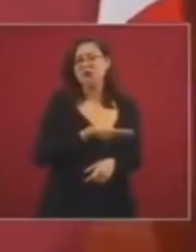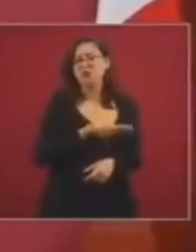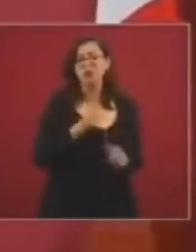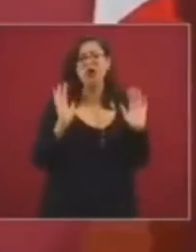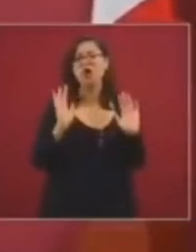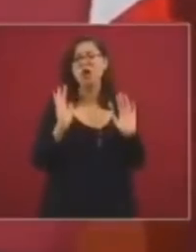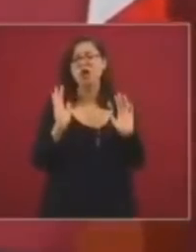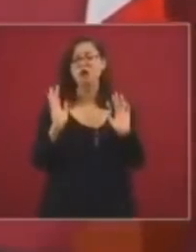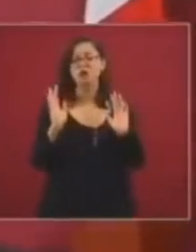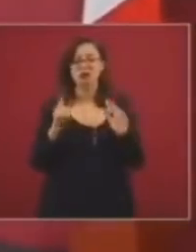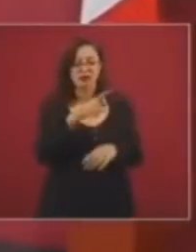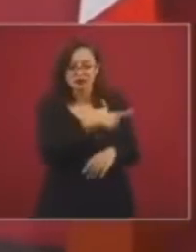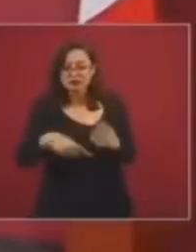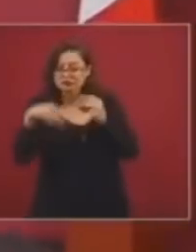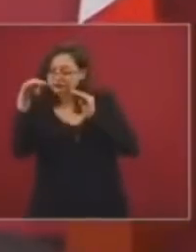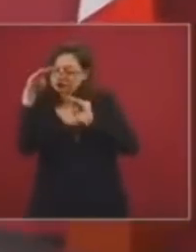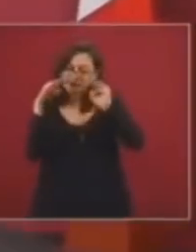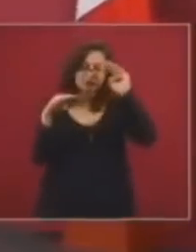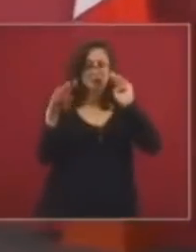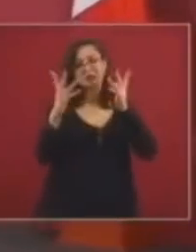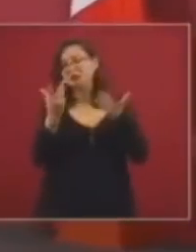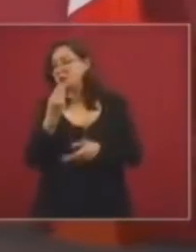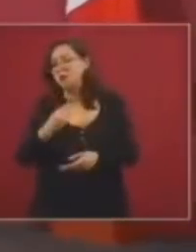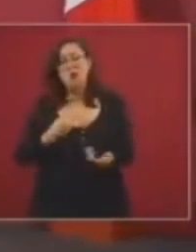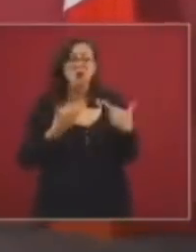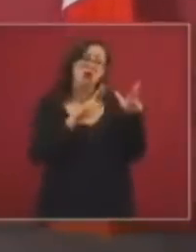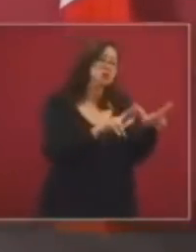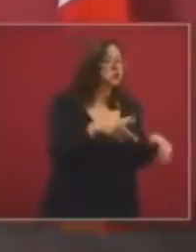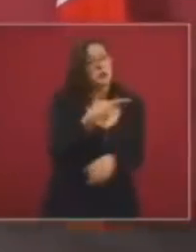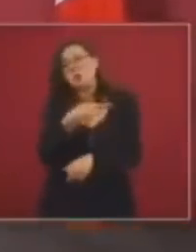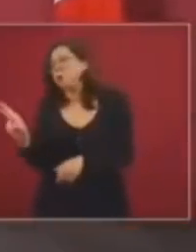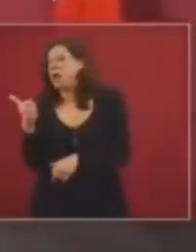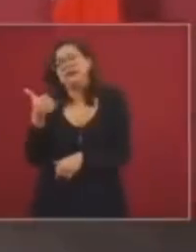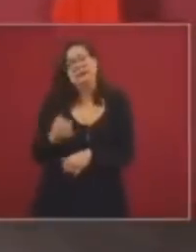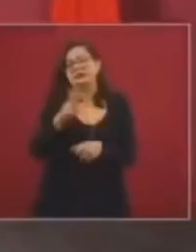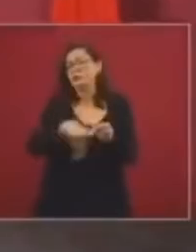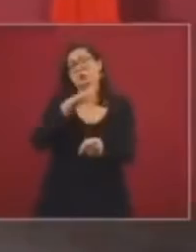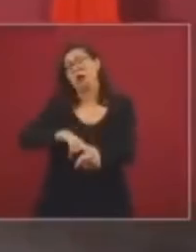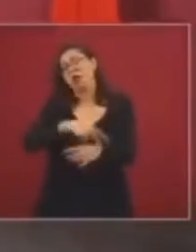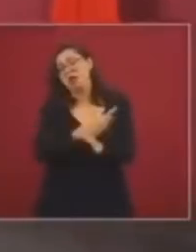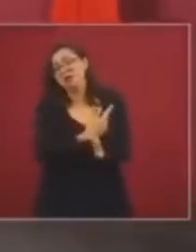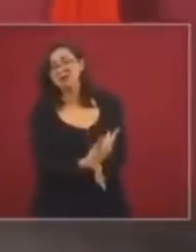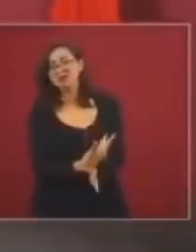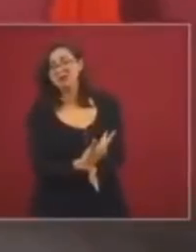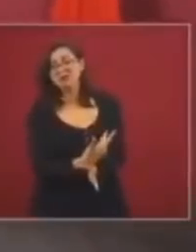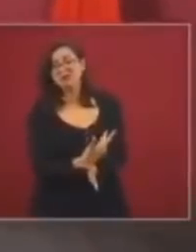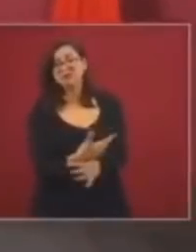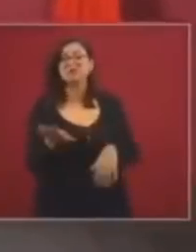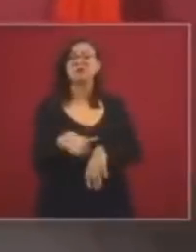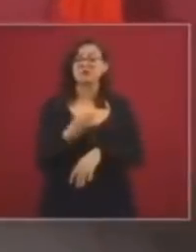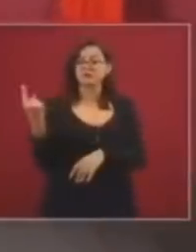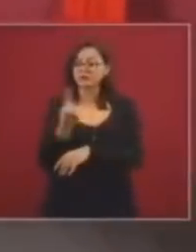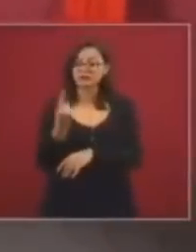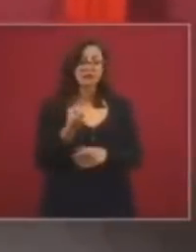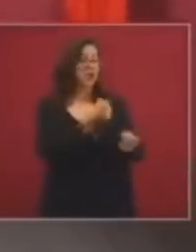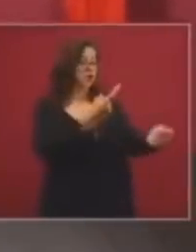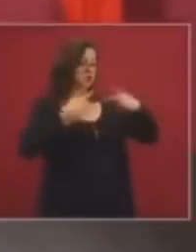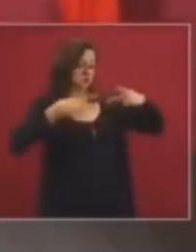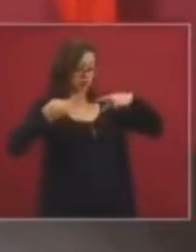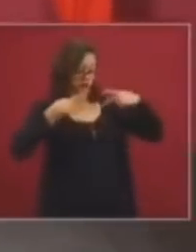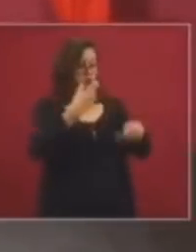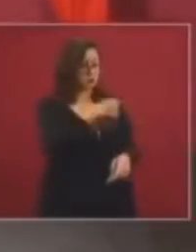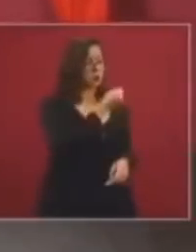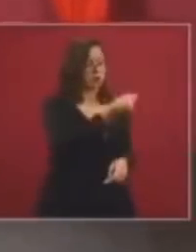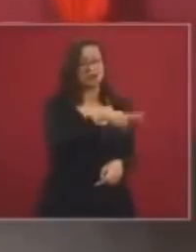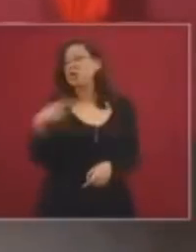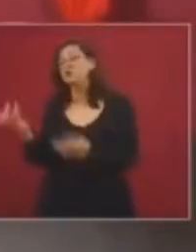mundo, van a haber ricos y van a haber pobres. Porque unos van a tener más suerte en la